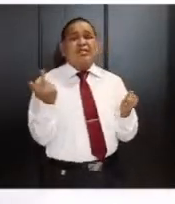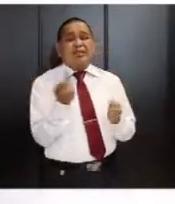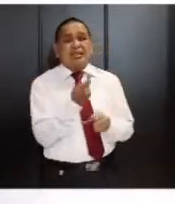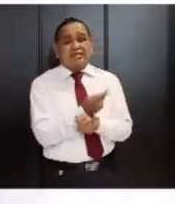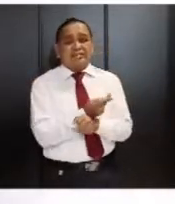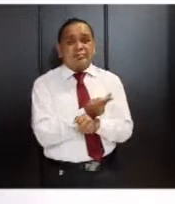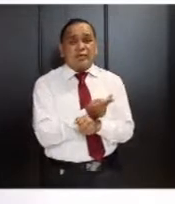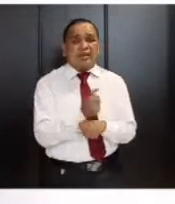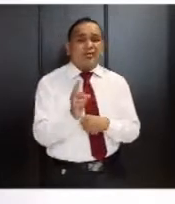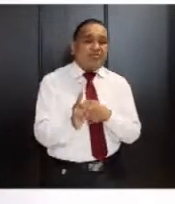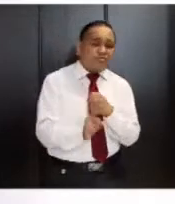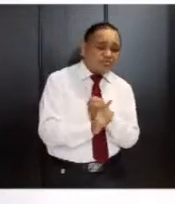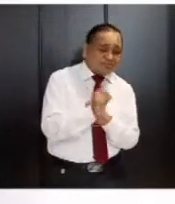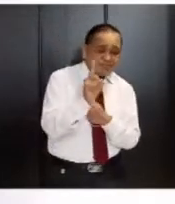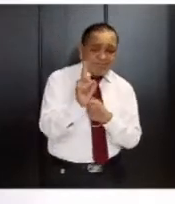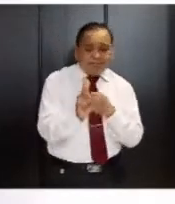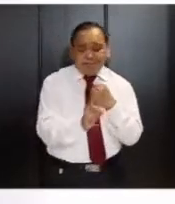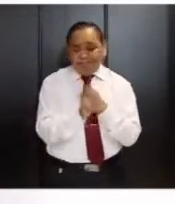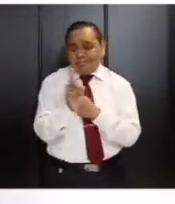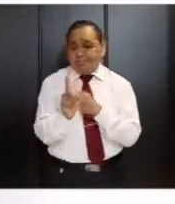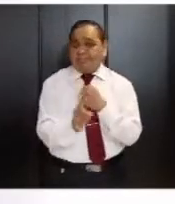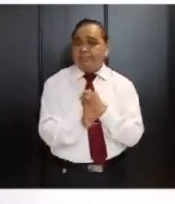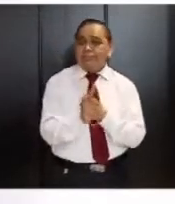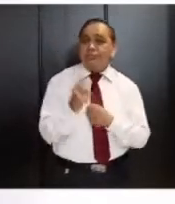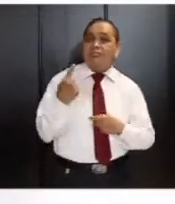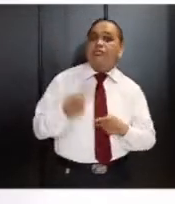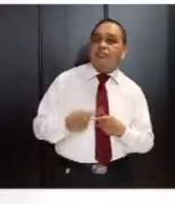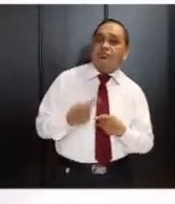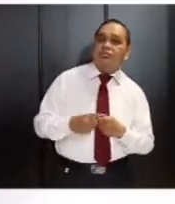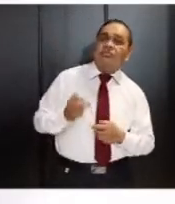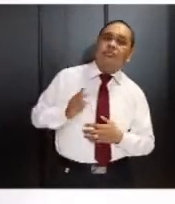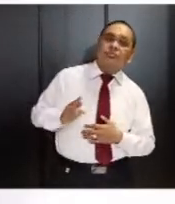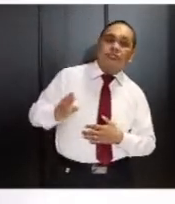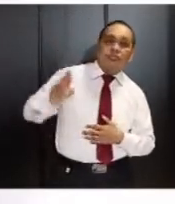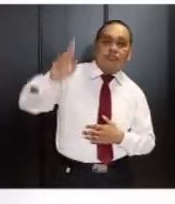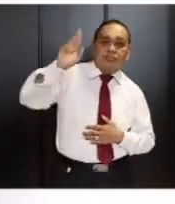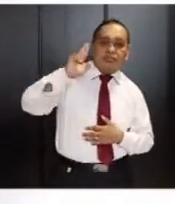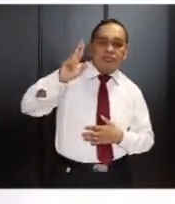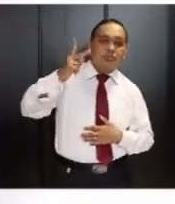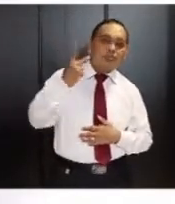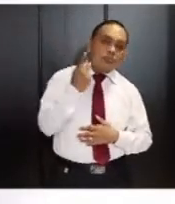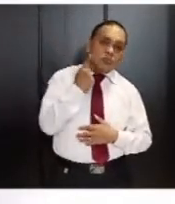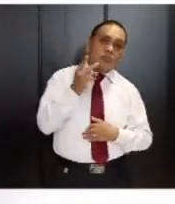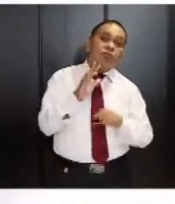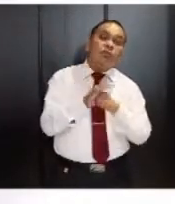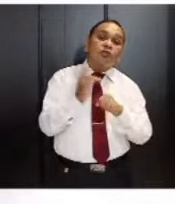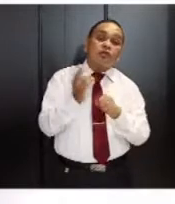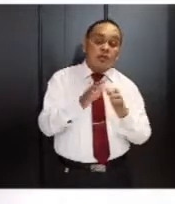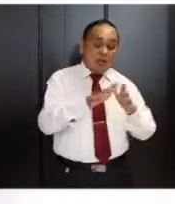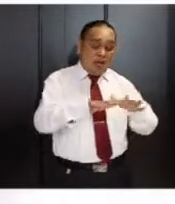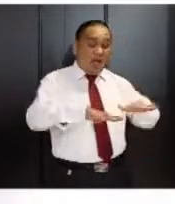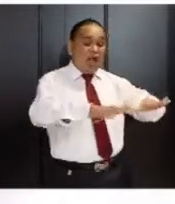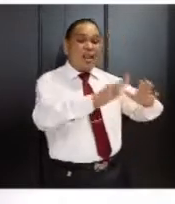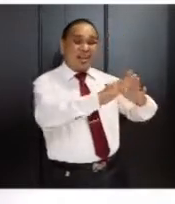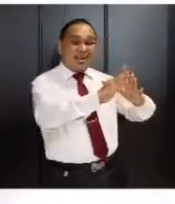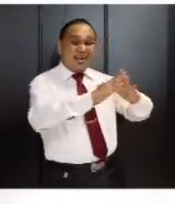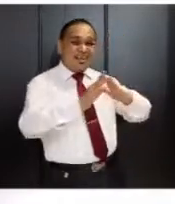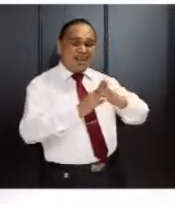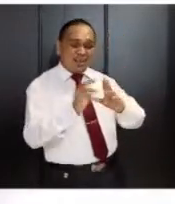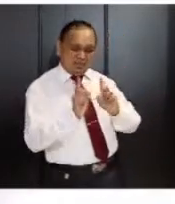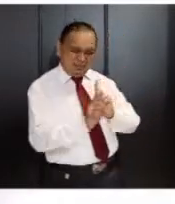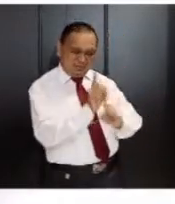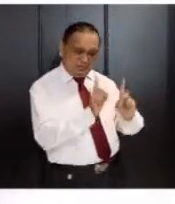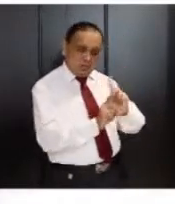este problema requería de voluntad política, ya que una parte estaba invadida y otra se